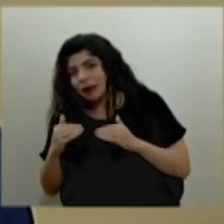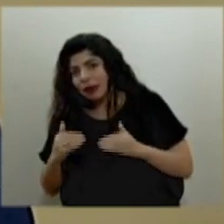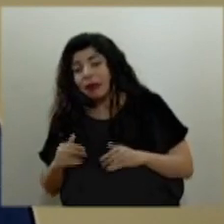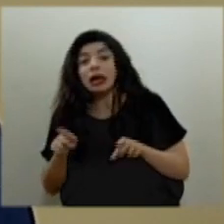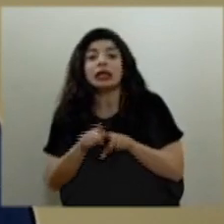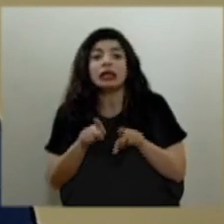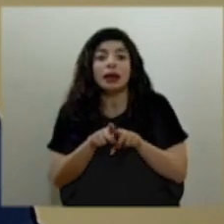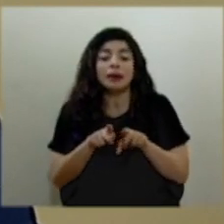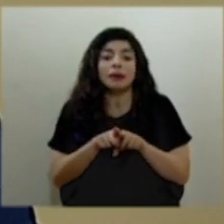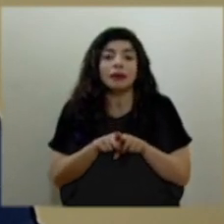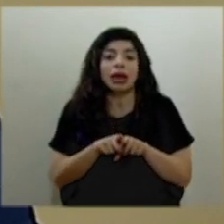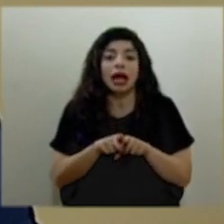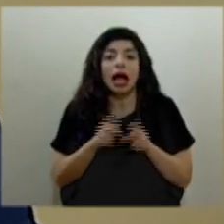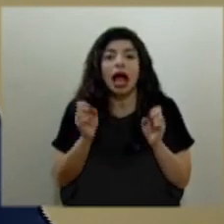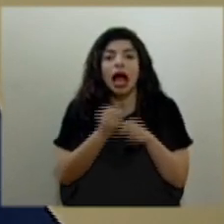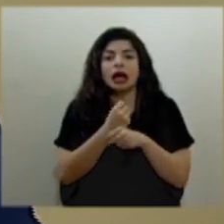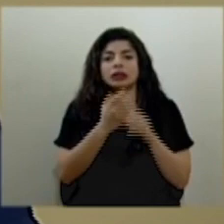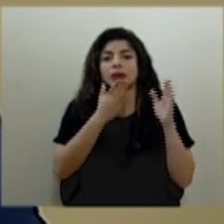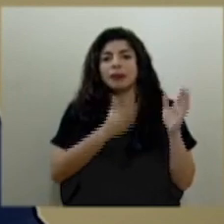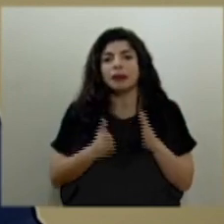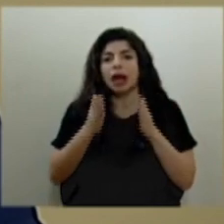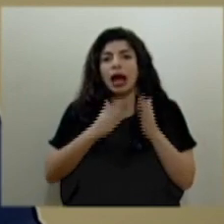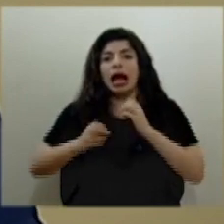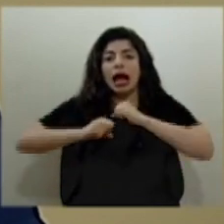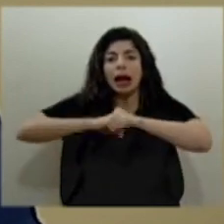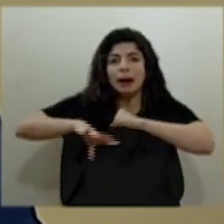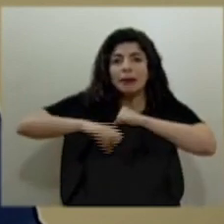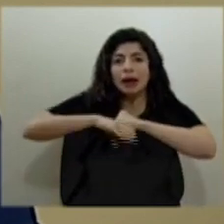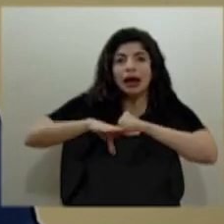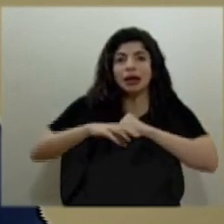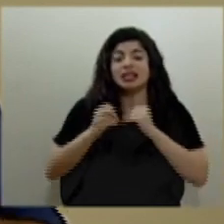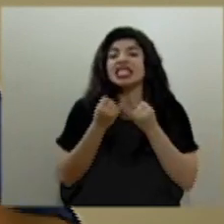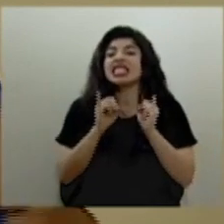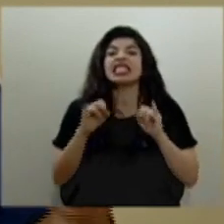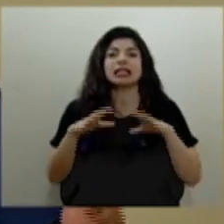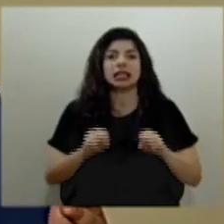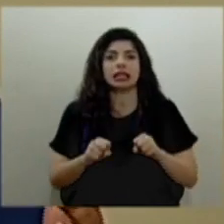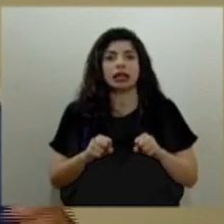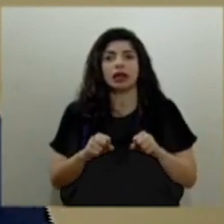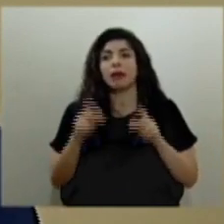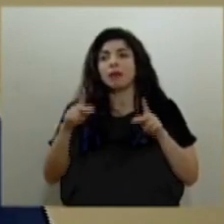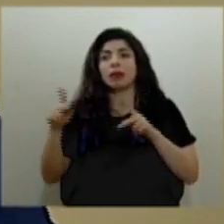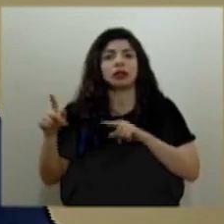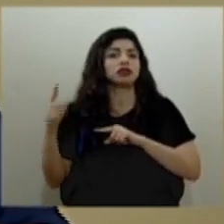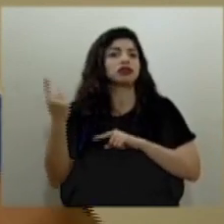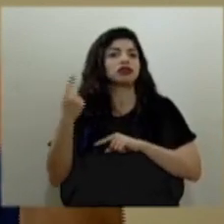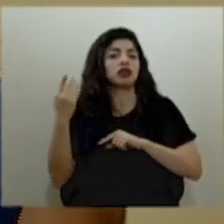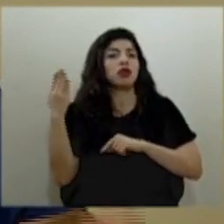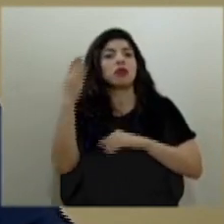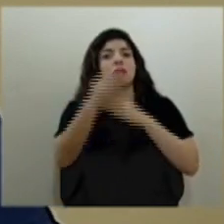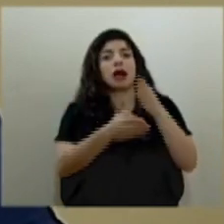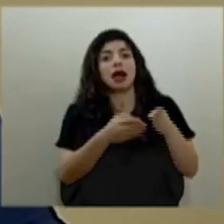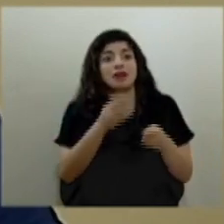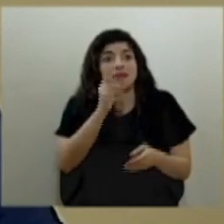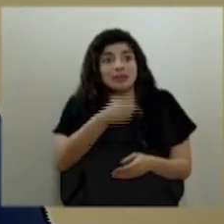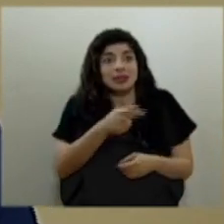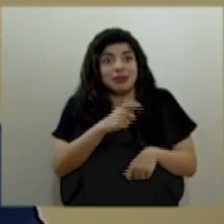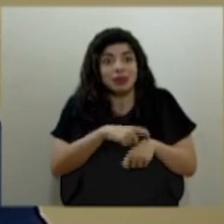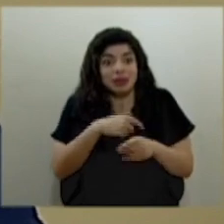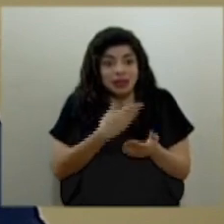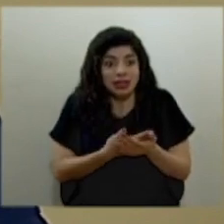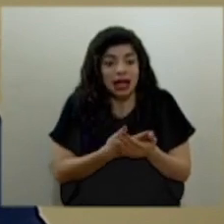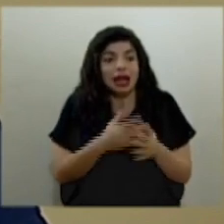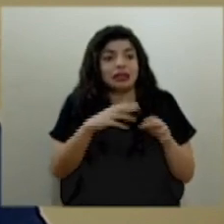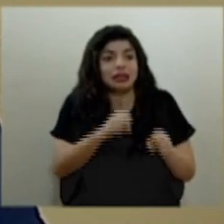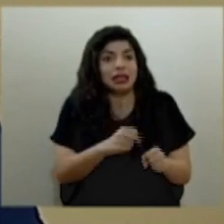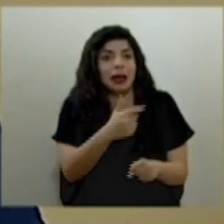está haciendo programas o campañas sin cita, de que las personas lleguen, se les da la cita en el mismo momento y se